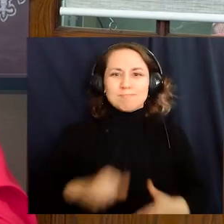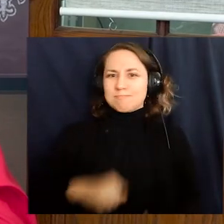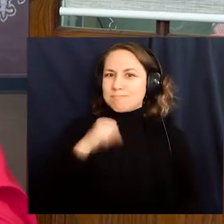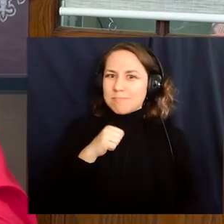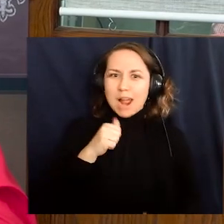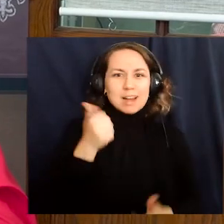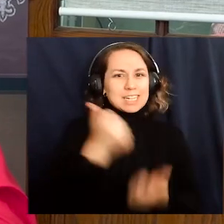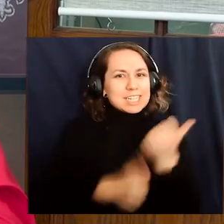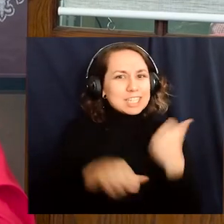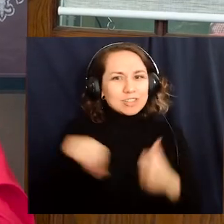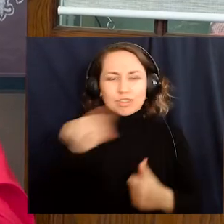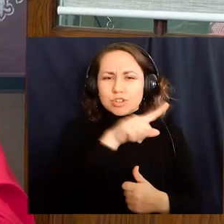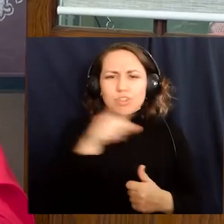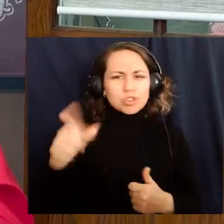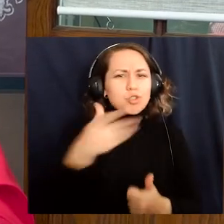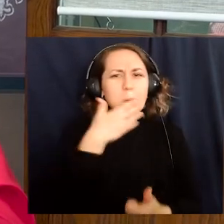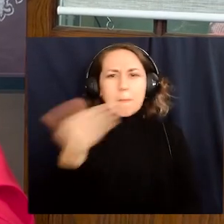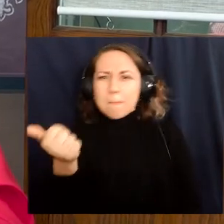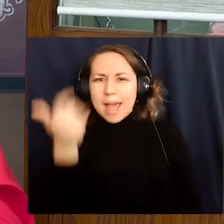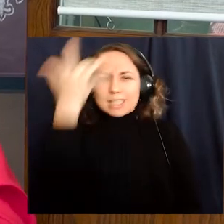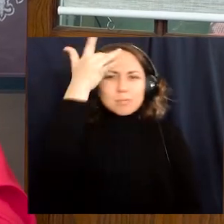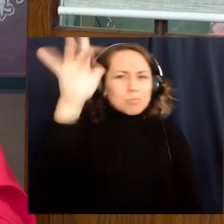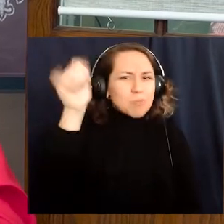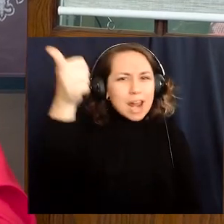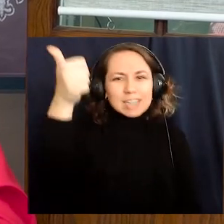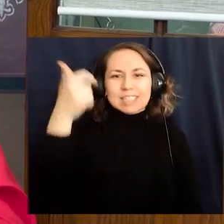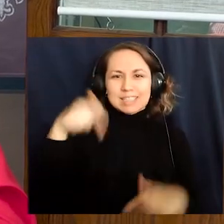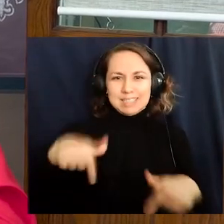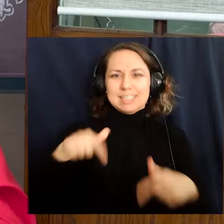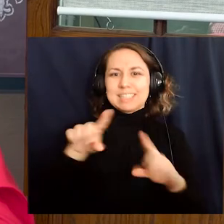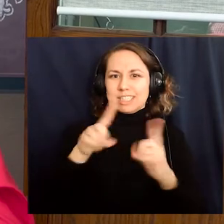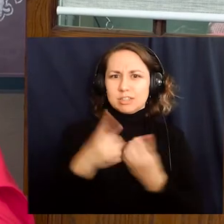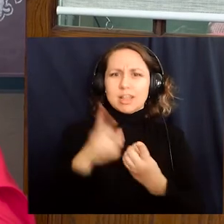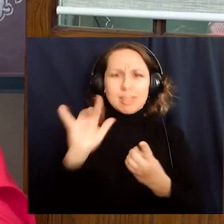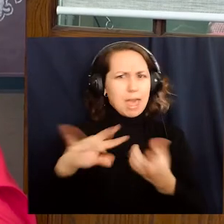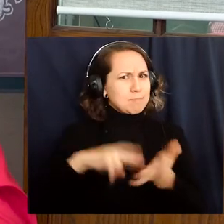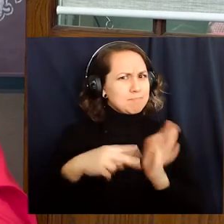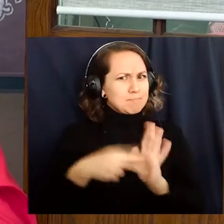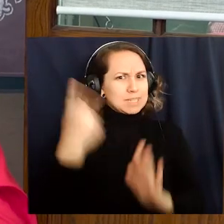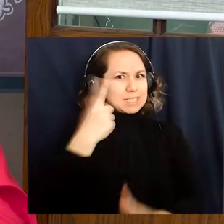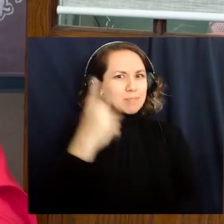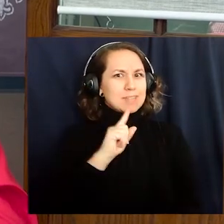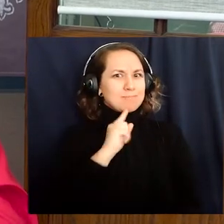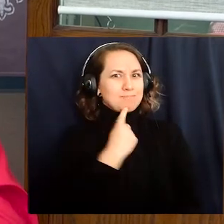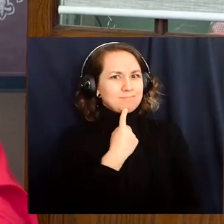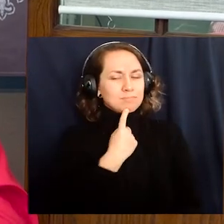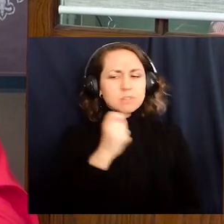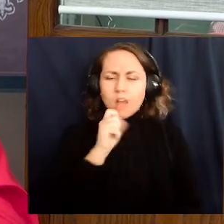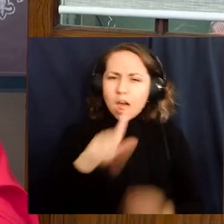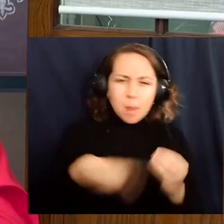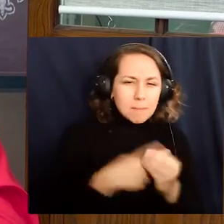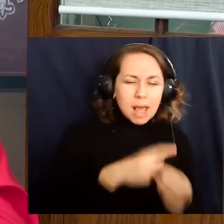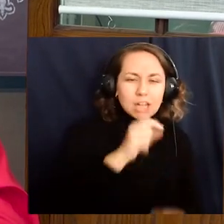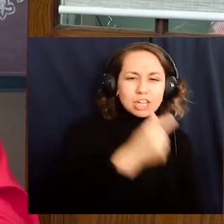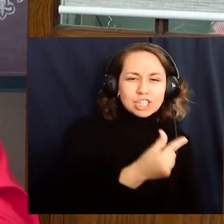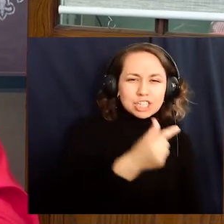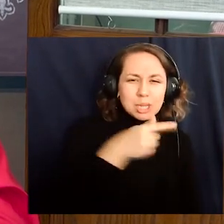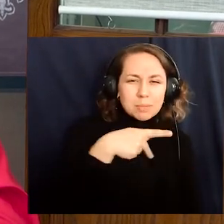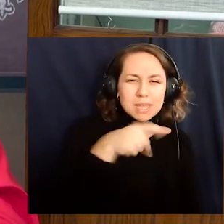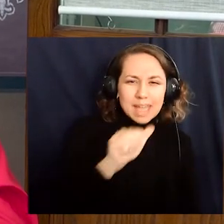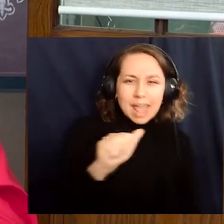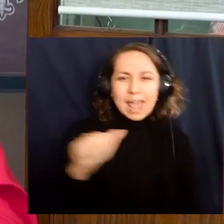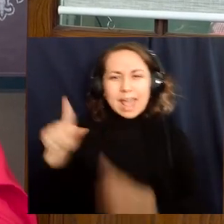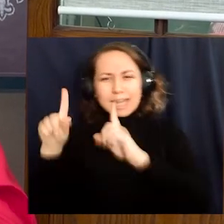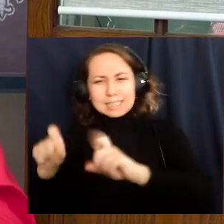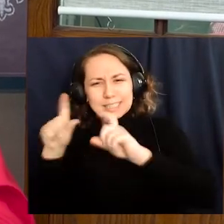es solamente promedios de calificaciones, no solamente pruebas, es todas las experiencias que han tenido en el distrito de Santa Ana que los